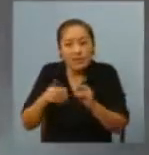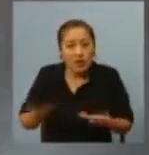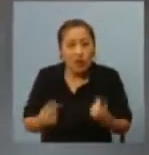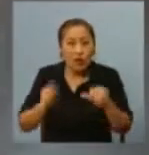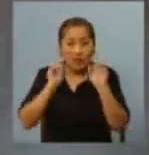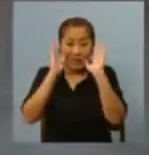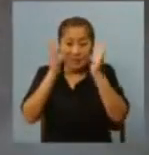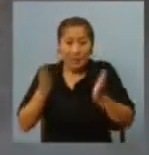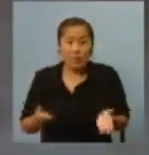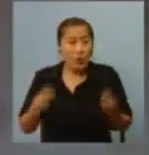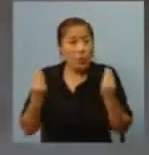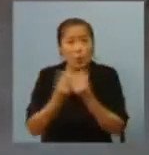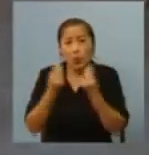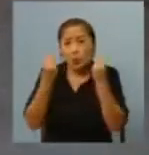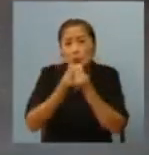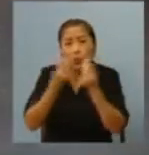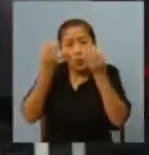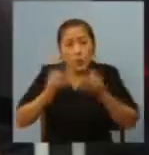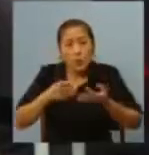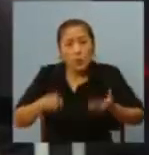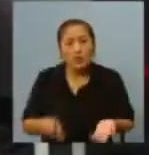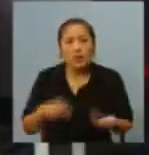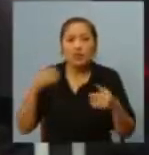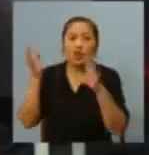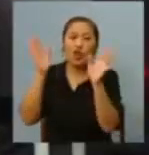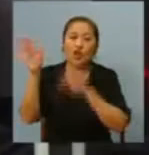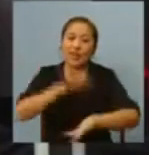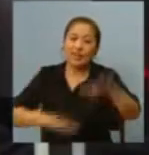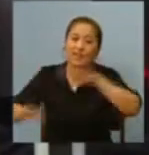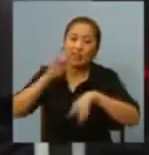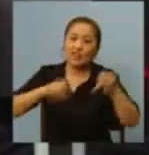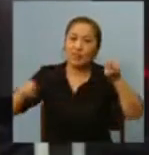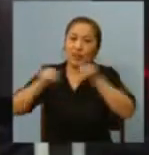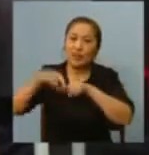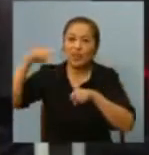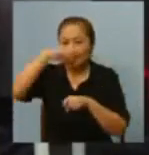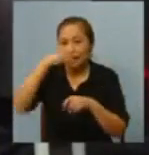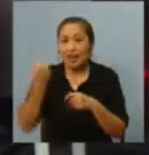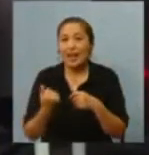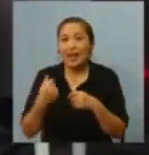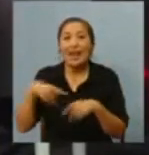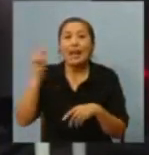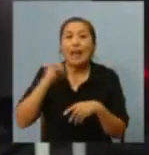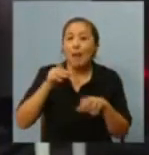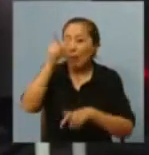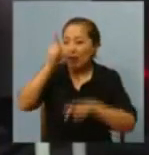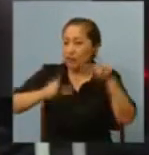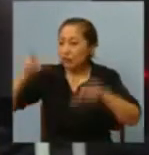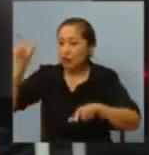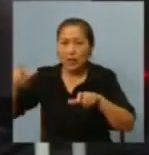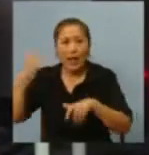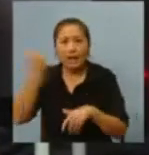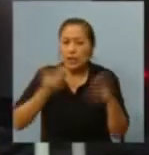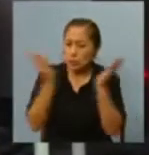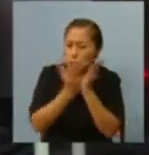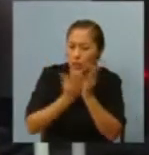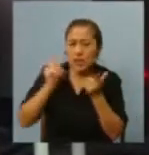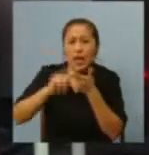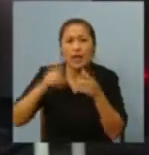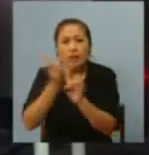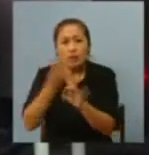la atención, lo que estuvo muy muy bien, y eso tiene que ver con la producción, la heterogeneidad de la tribuna. Había